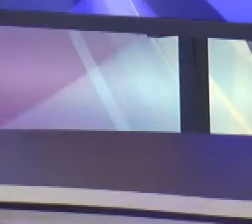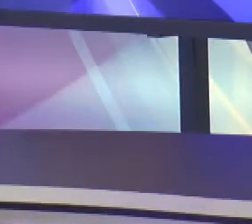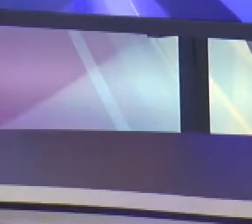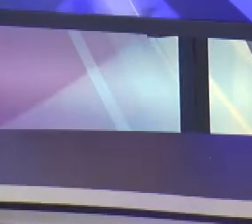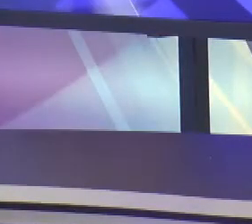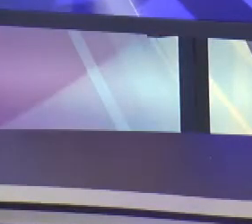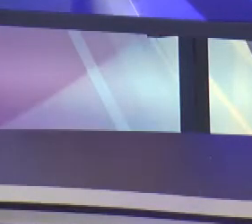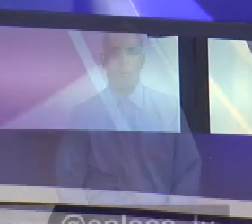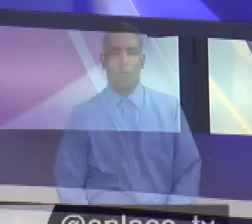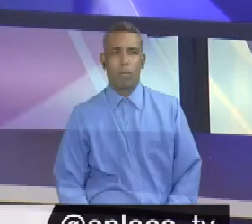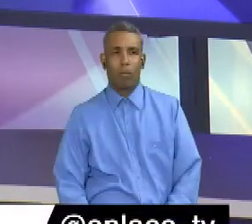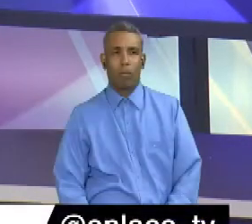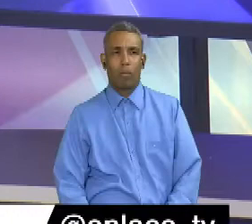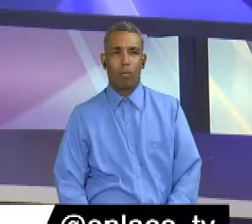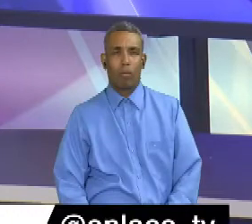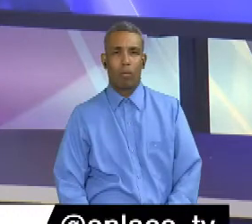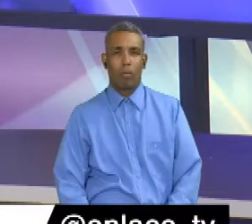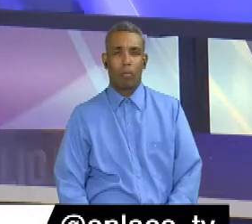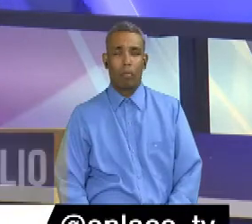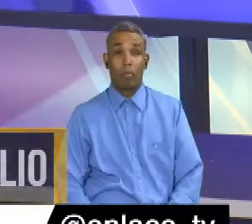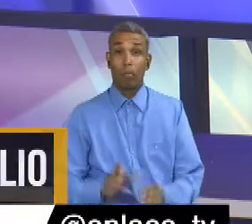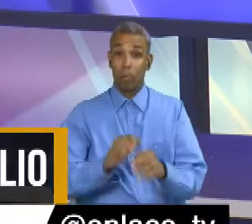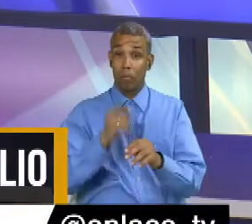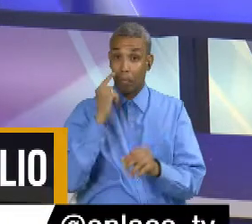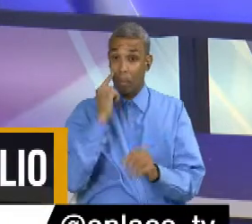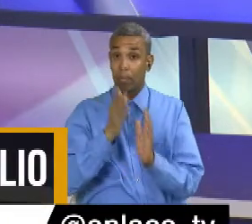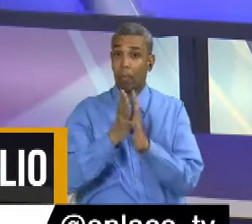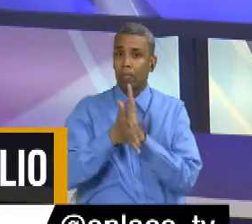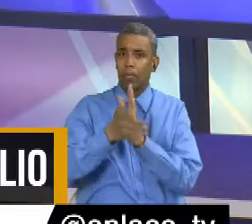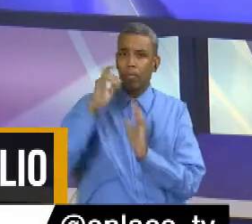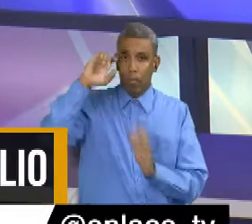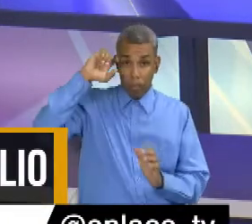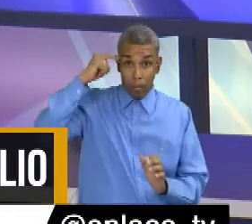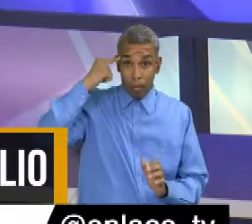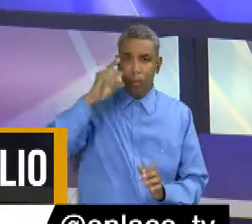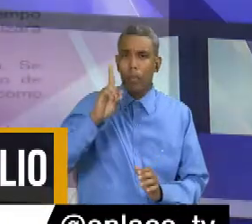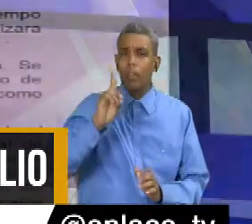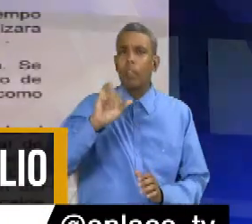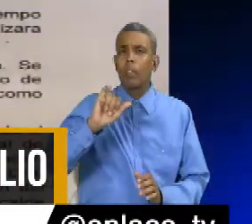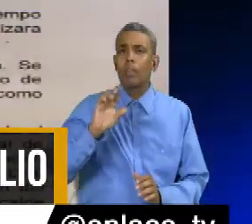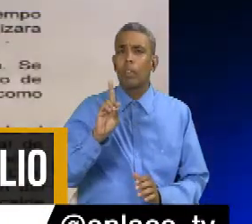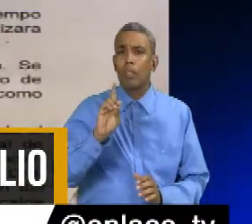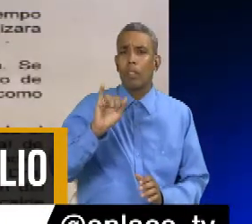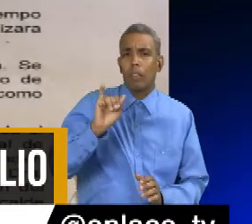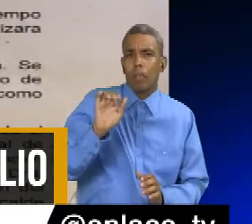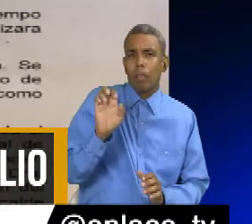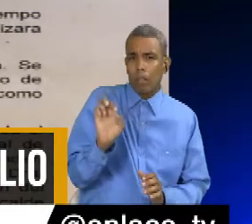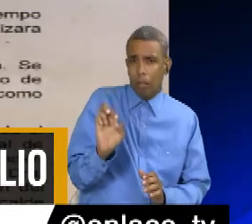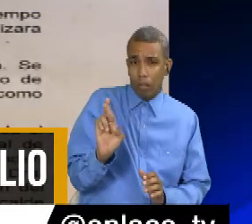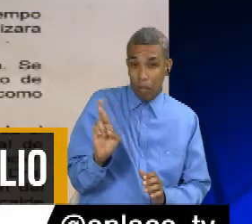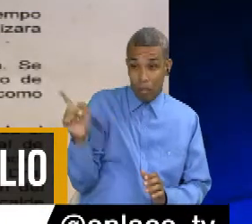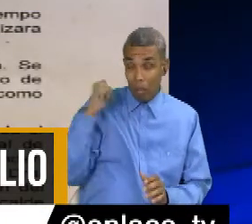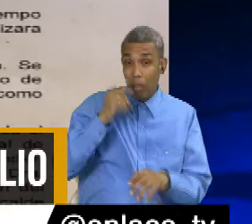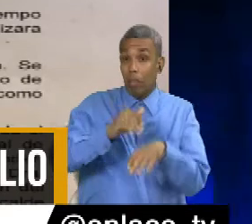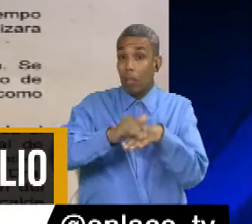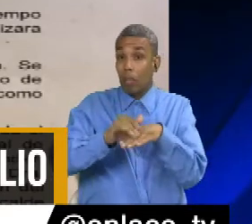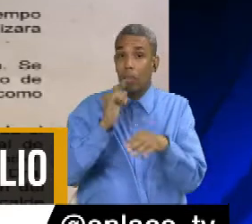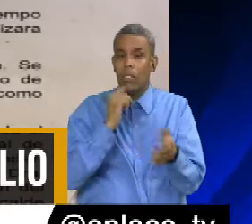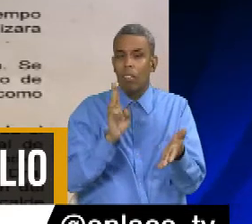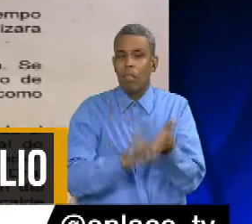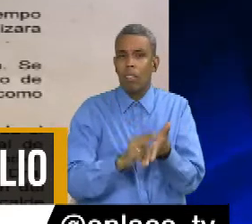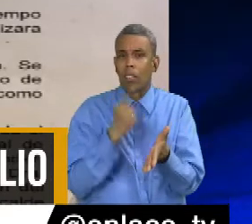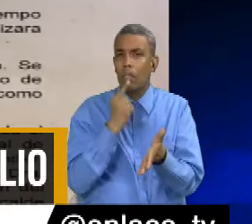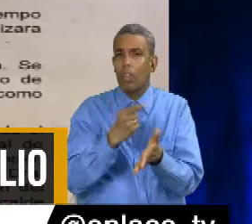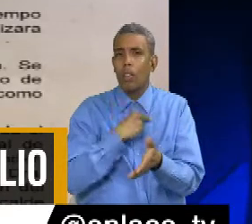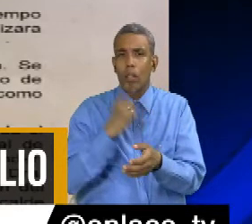Mucha atención, que el gobernador de Santander, Didier Tavera Amado, mediante comunicado acaba de confirmar que la fecha para las votaciones del referendo revocatorio